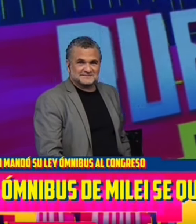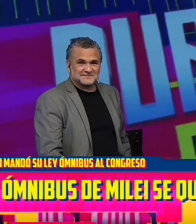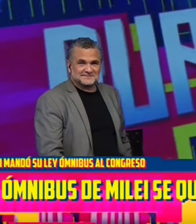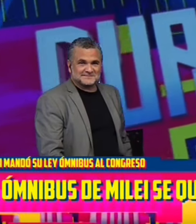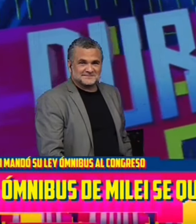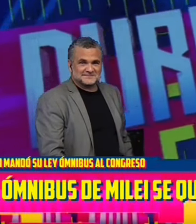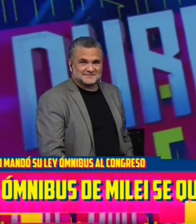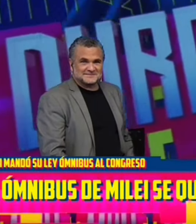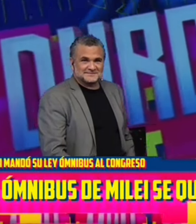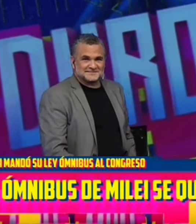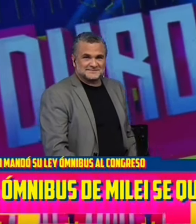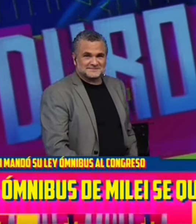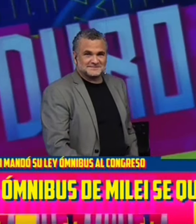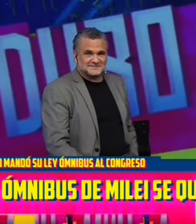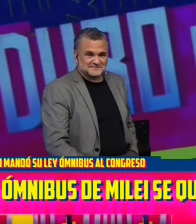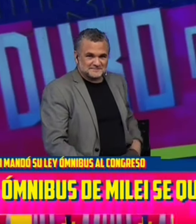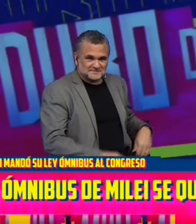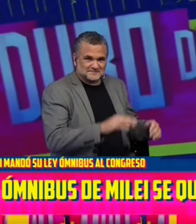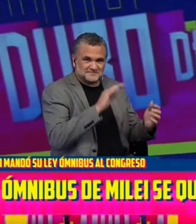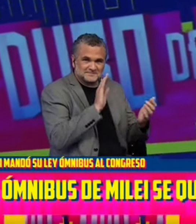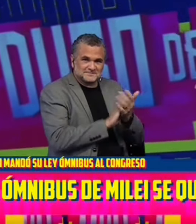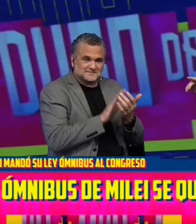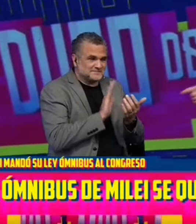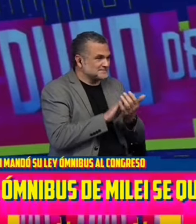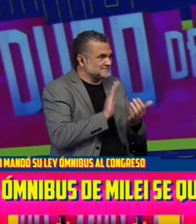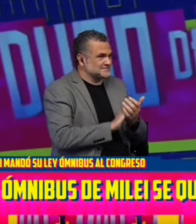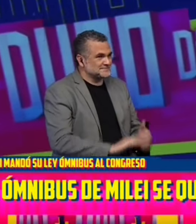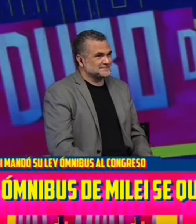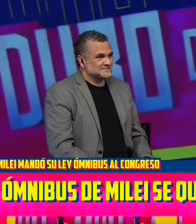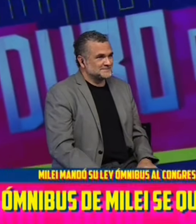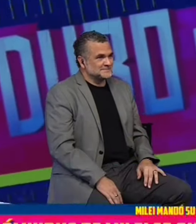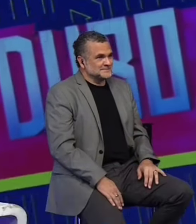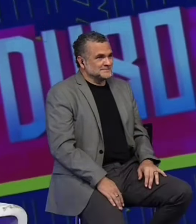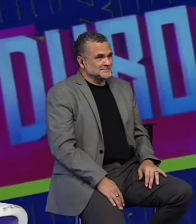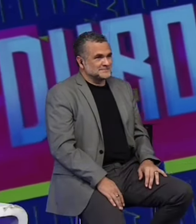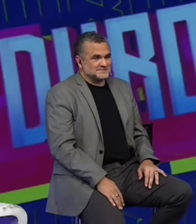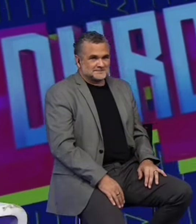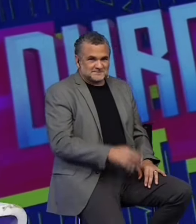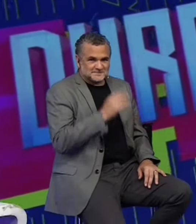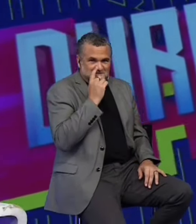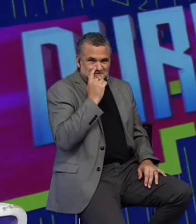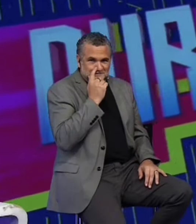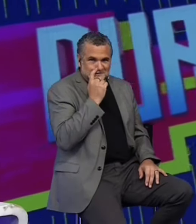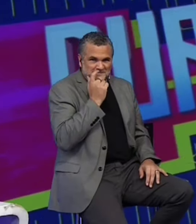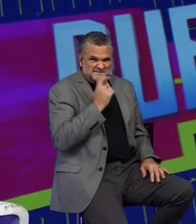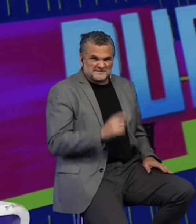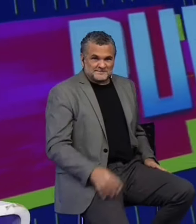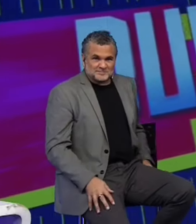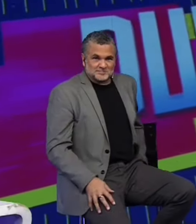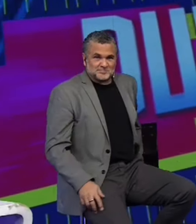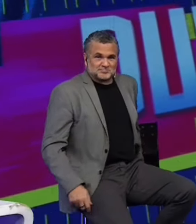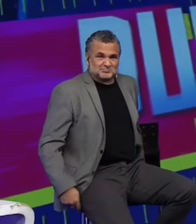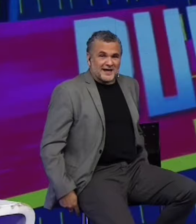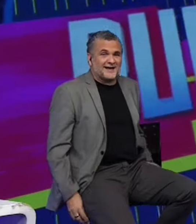elegirnos de la manera que nos han elegido en el día de hoy. Gracias a todos. Vamos al móvil y después sigue el gran Fernando Borroni,